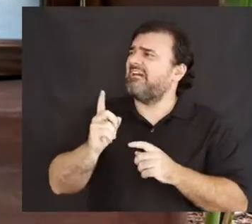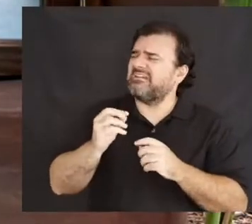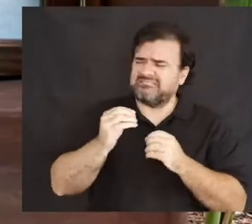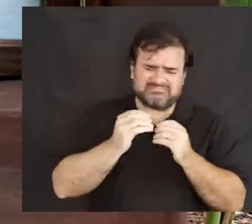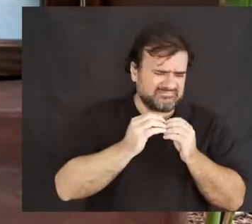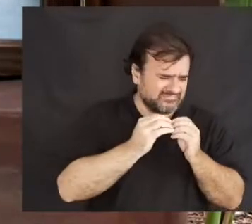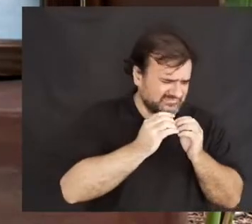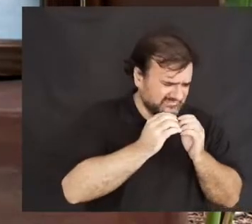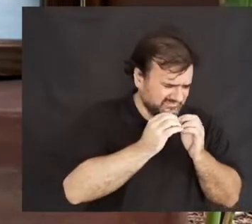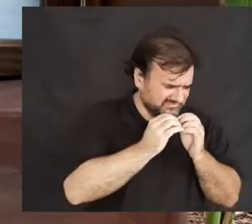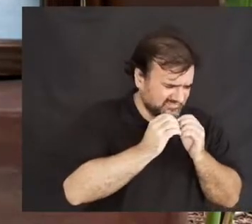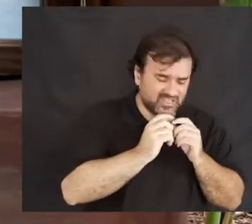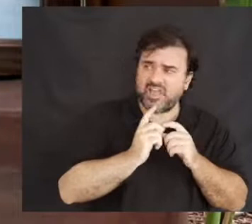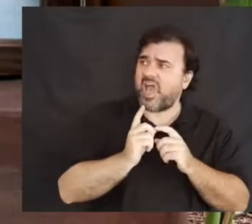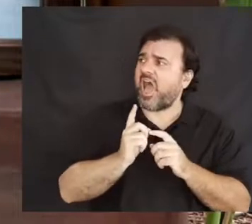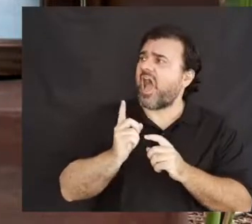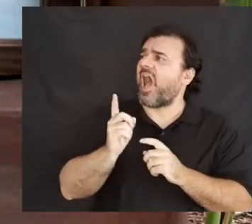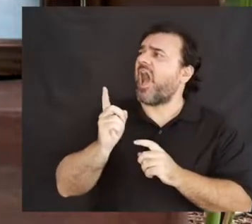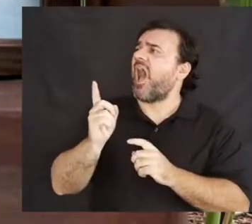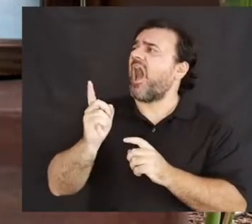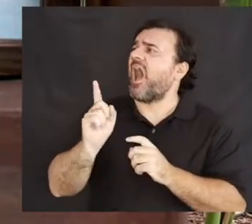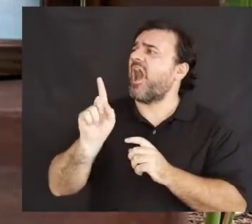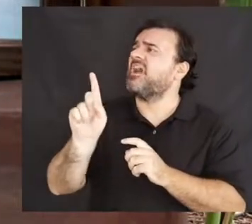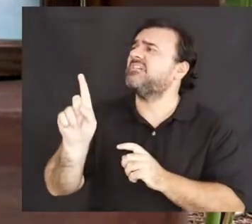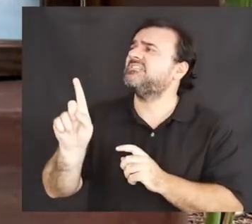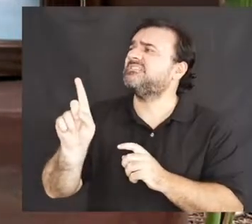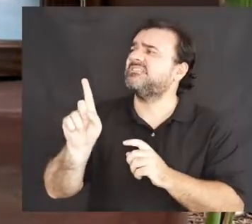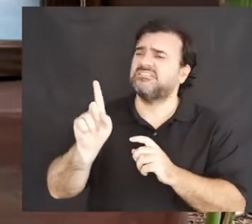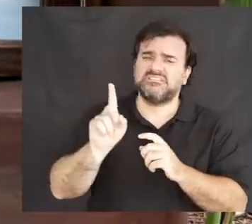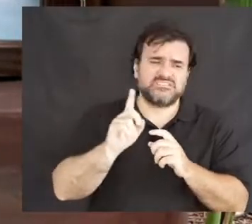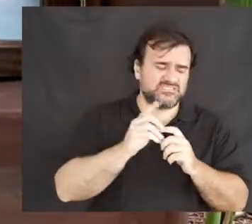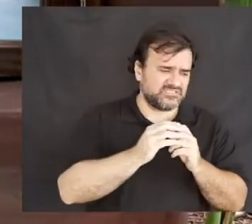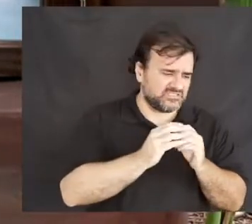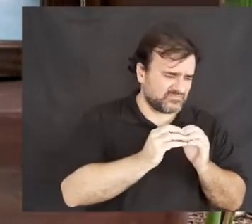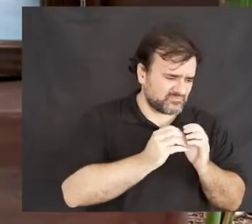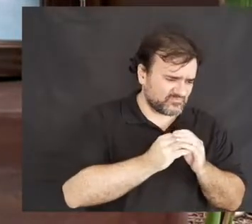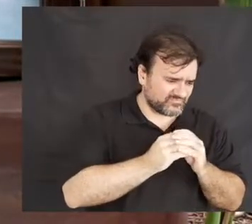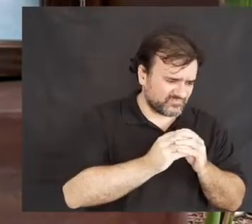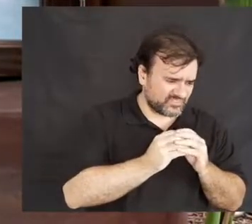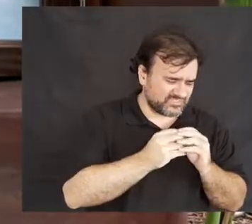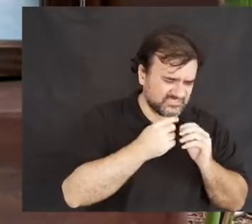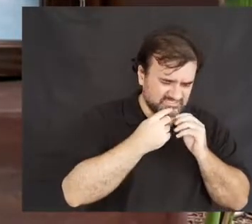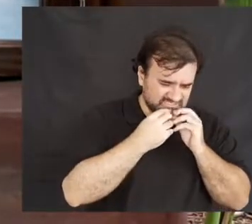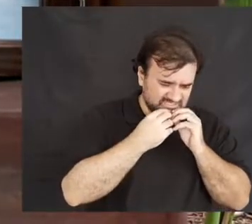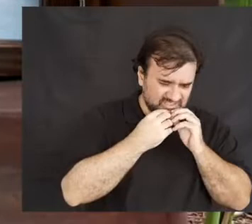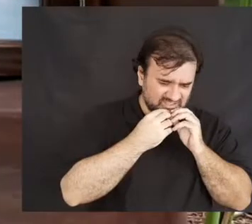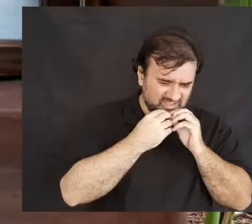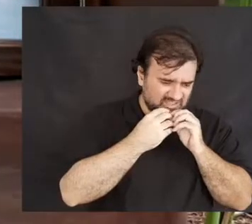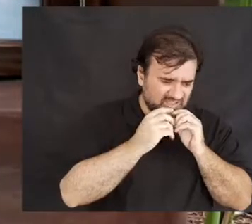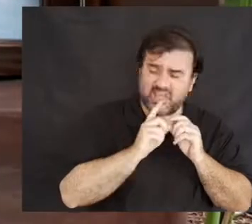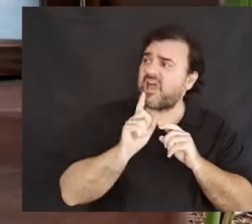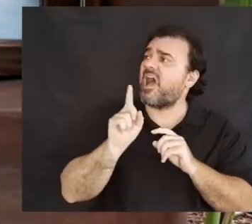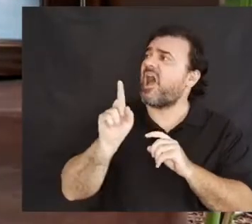demasiado sangrante, demasiado dolorosa para ser real. Y tras una corta pausa, musitó débilmente, como si la voz se le